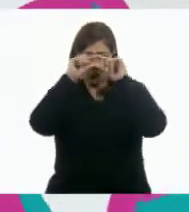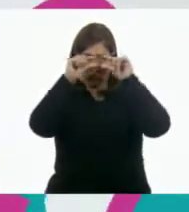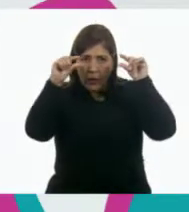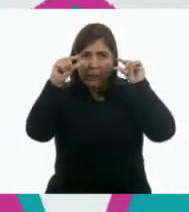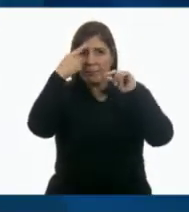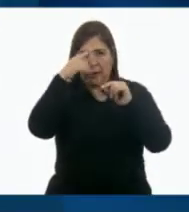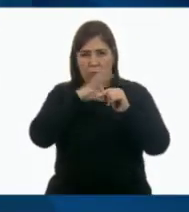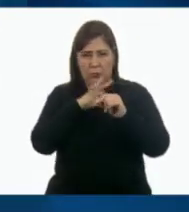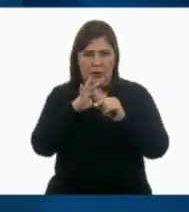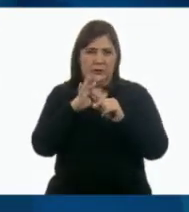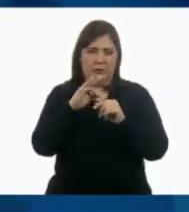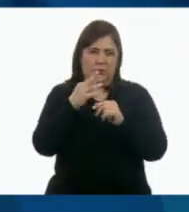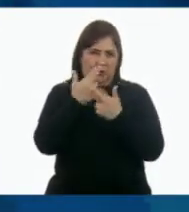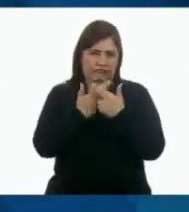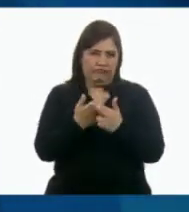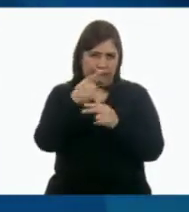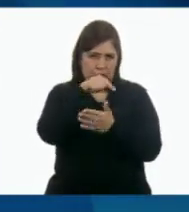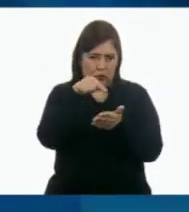caber.